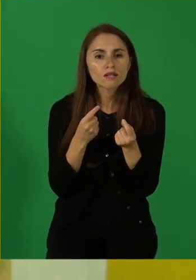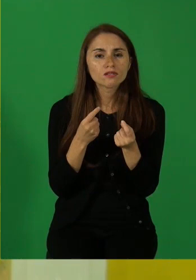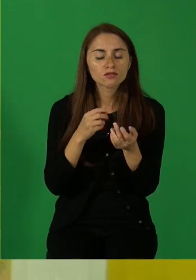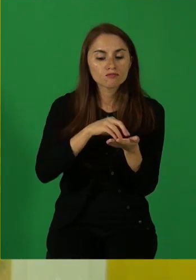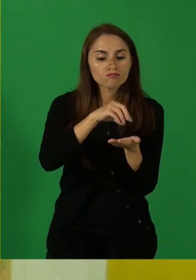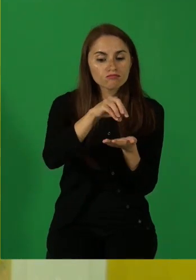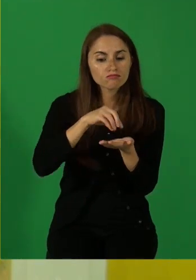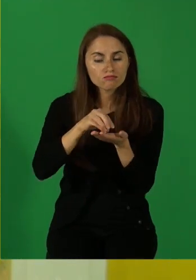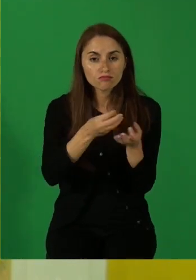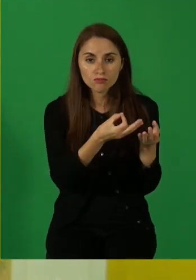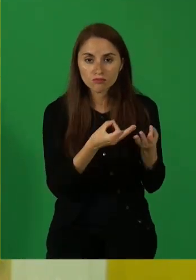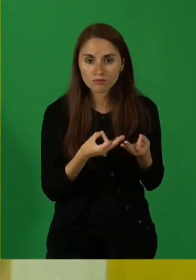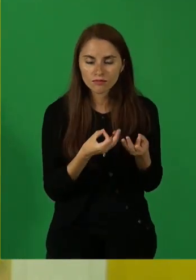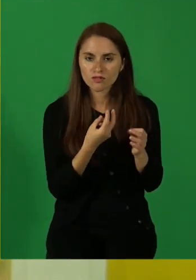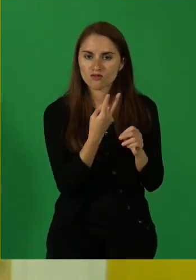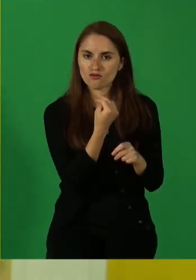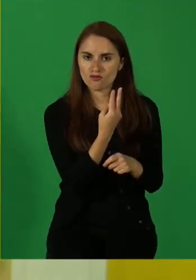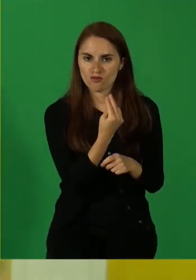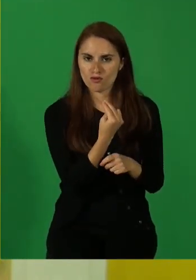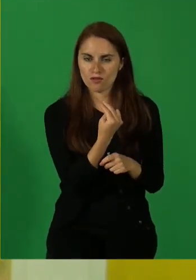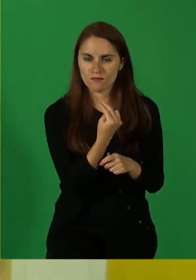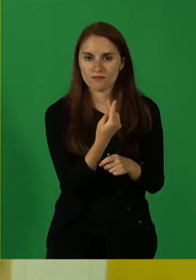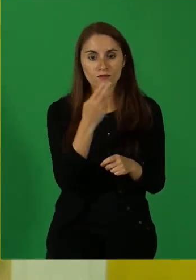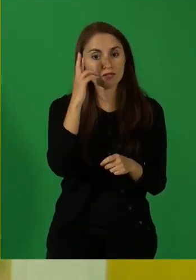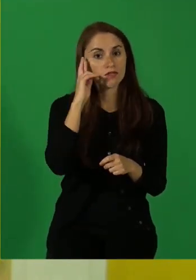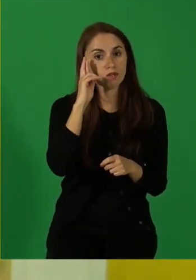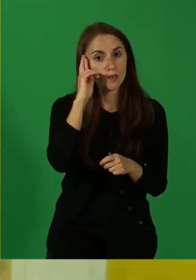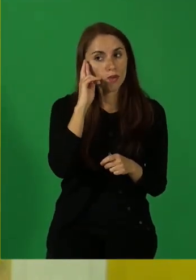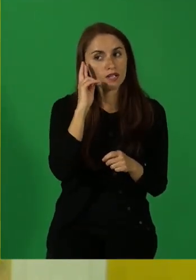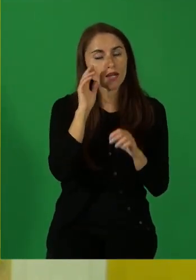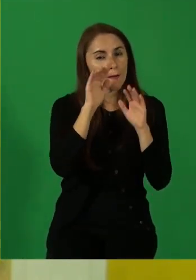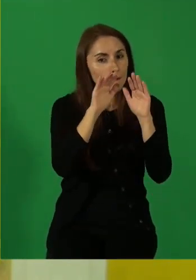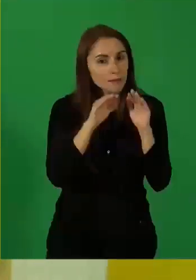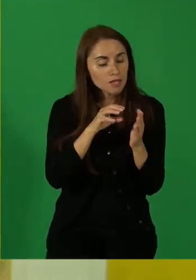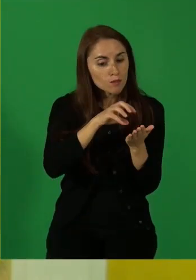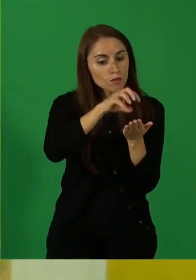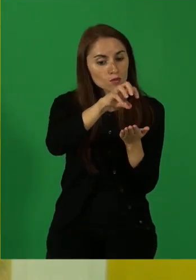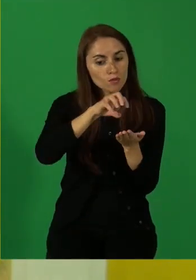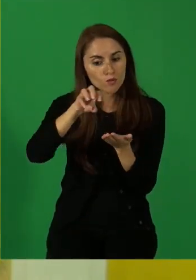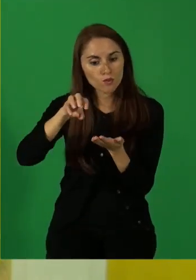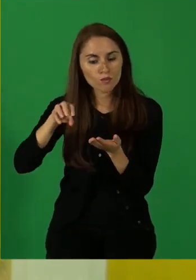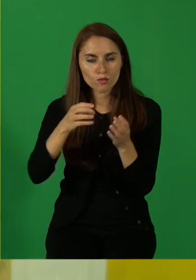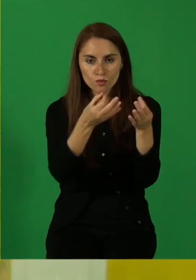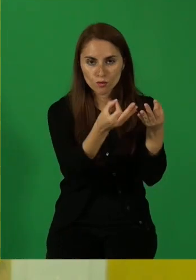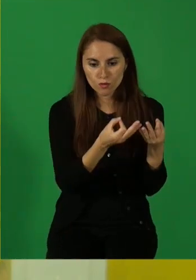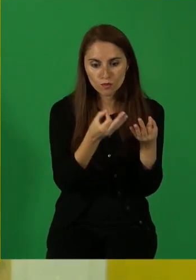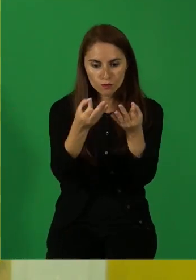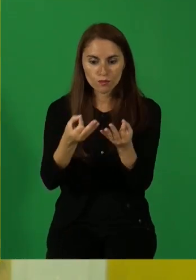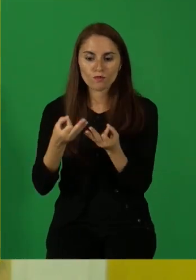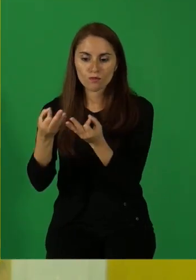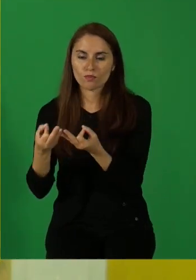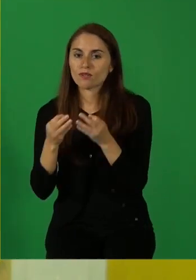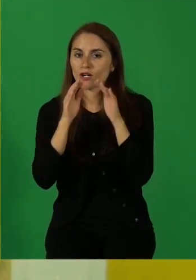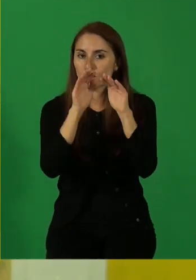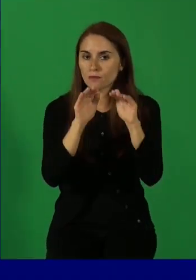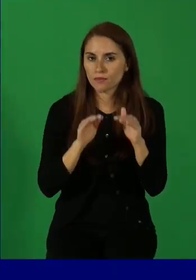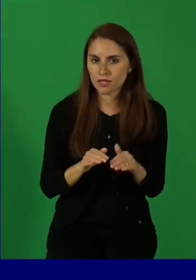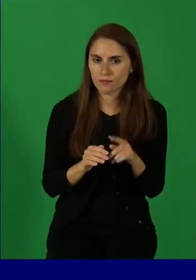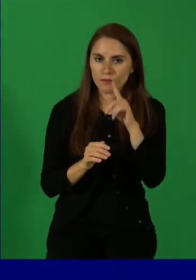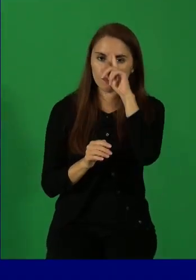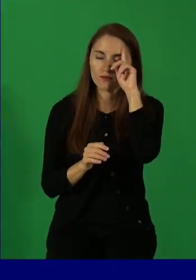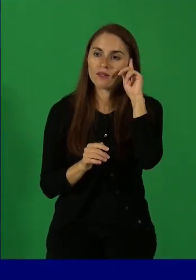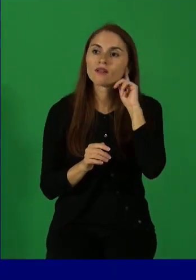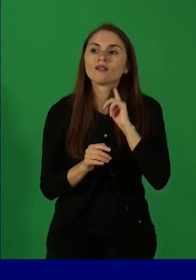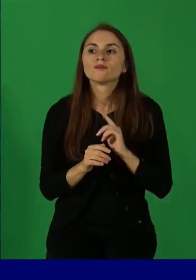tenemos que repartir? 12. Recuerda que tiene que estar la misma cantidad en todos los elementos. Fíjate entonces cómo nos